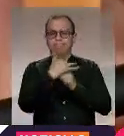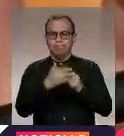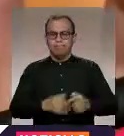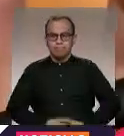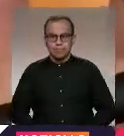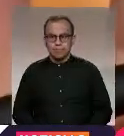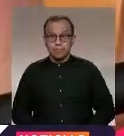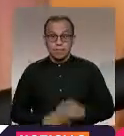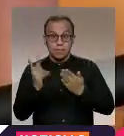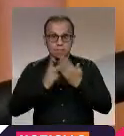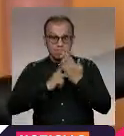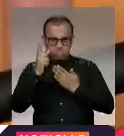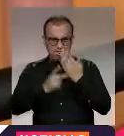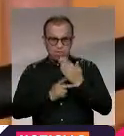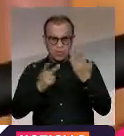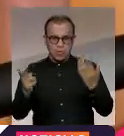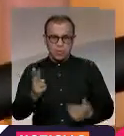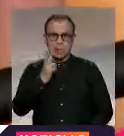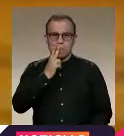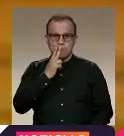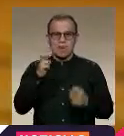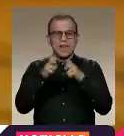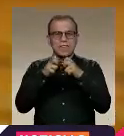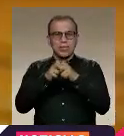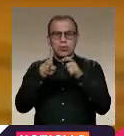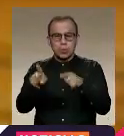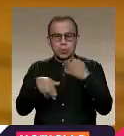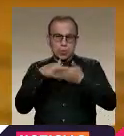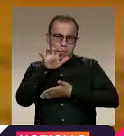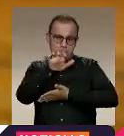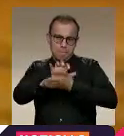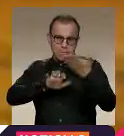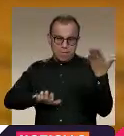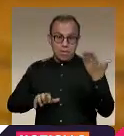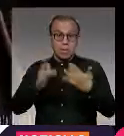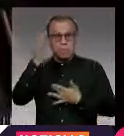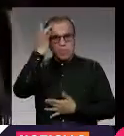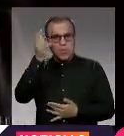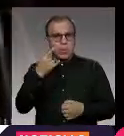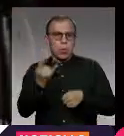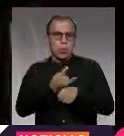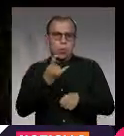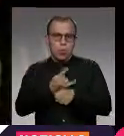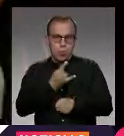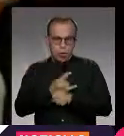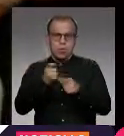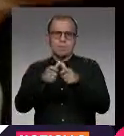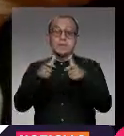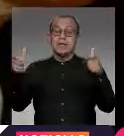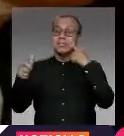directamente. Este proyecto incluye el cigarrillo electrónico en las medidas de prevención, puesto que quienes lo utilizan